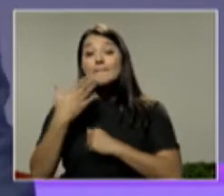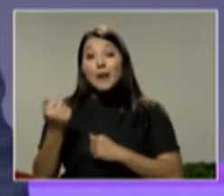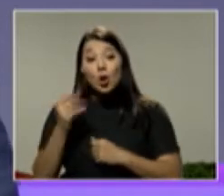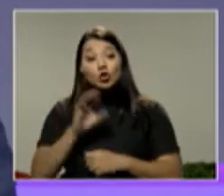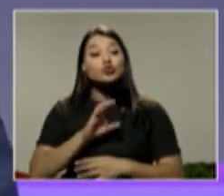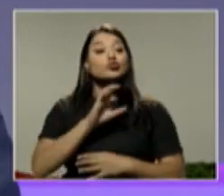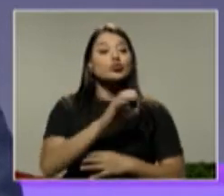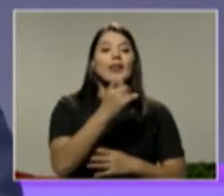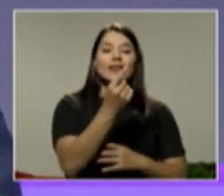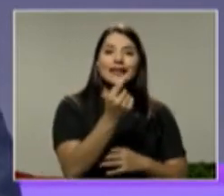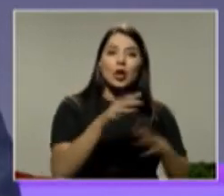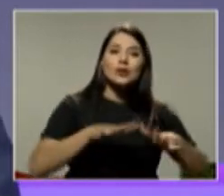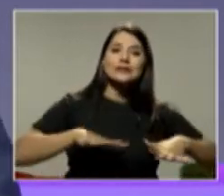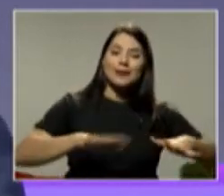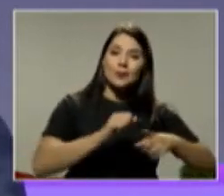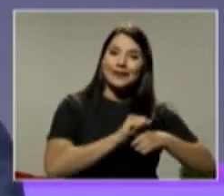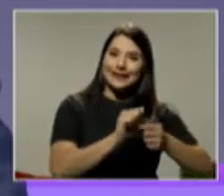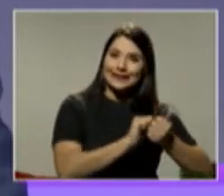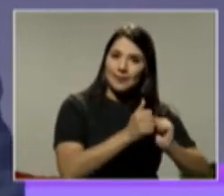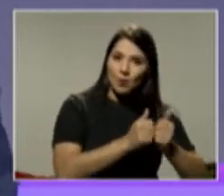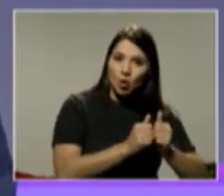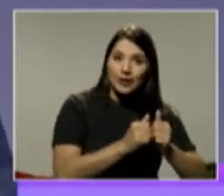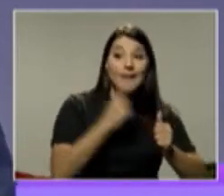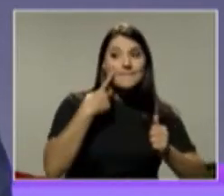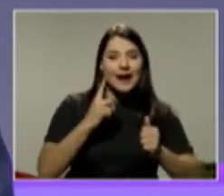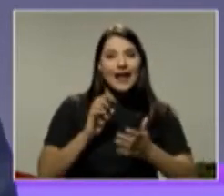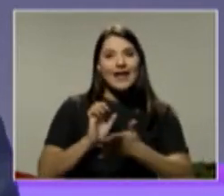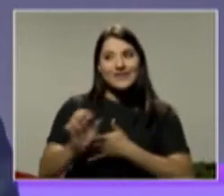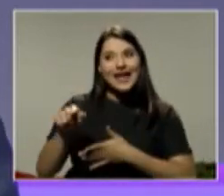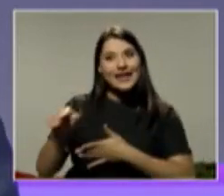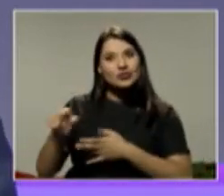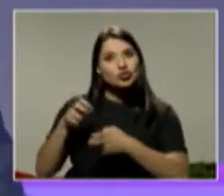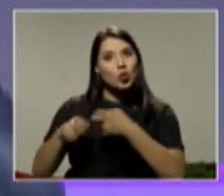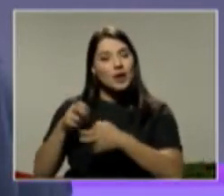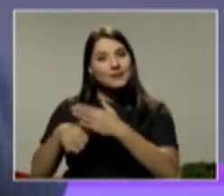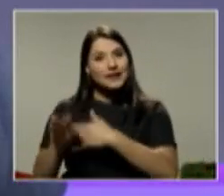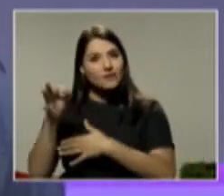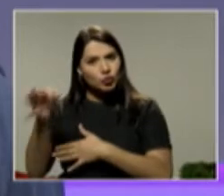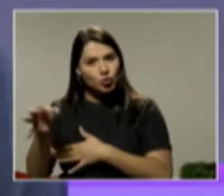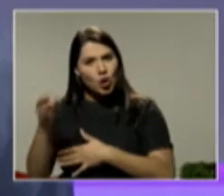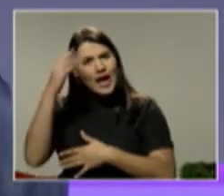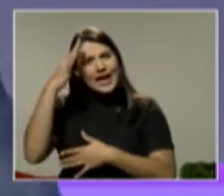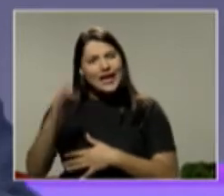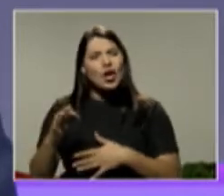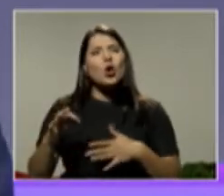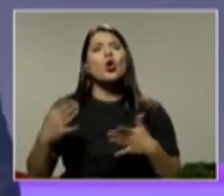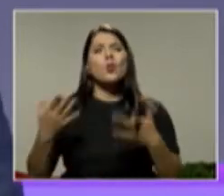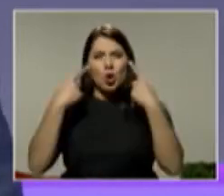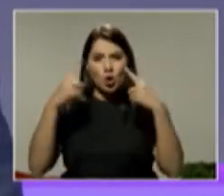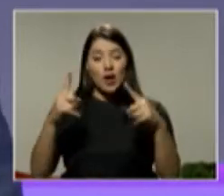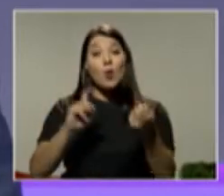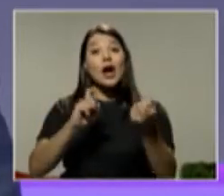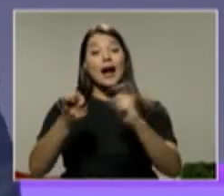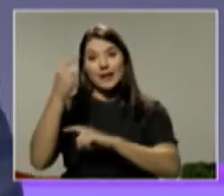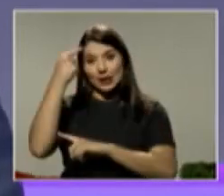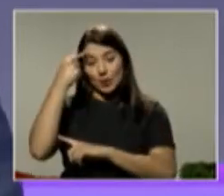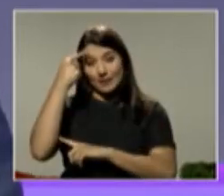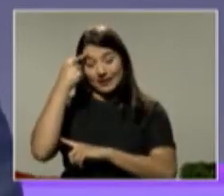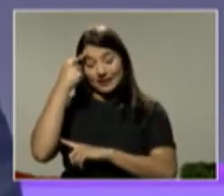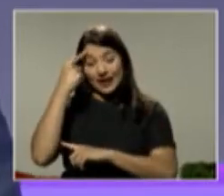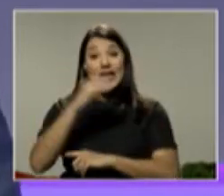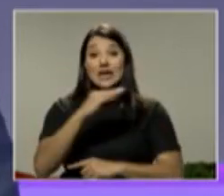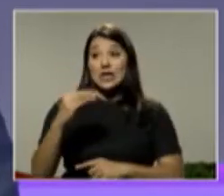espacios abiertos, en actividad física, en educación física, y yo creo que es el cambio de mentalidad. Incluso lo hemos visto y lo vemos